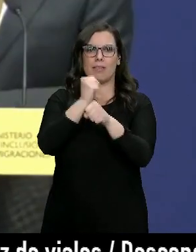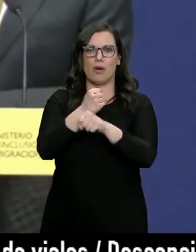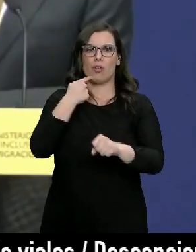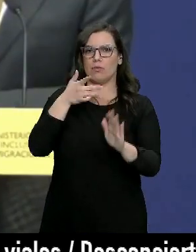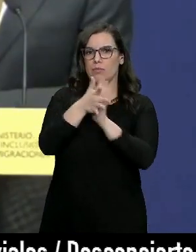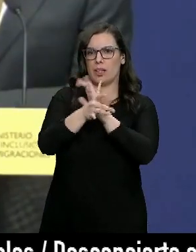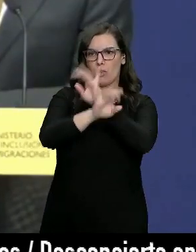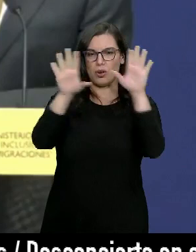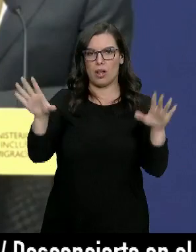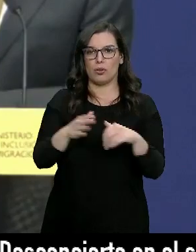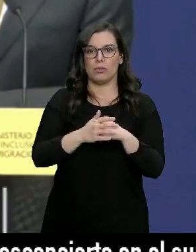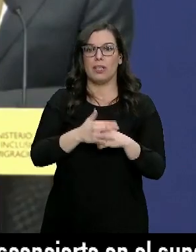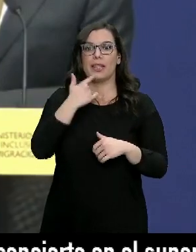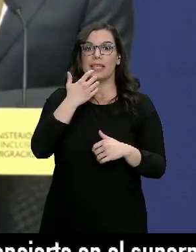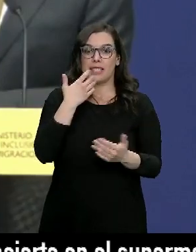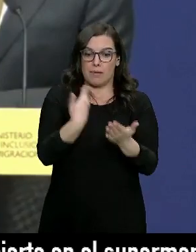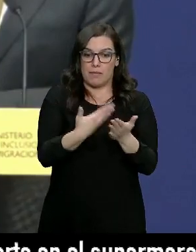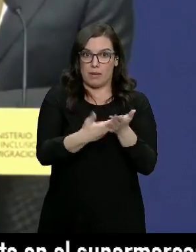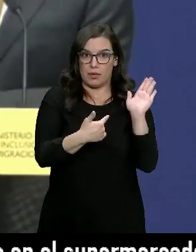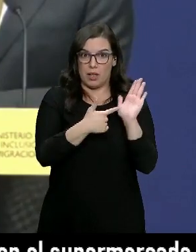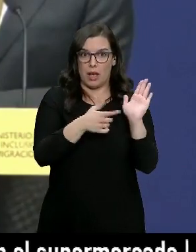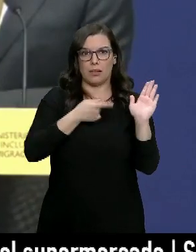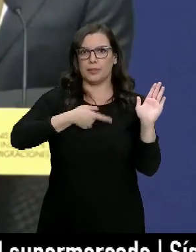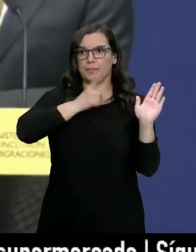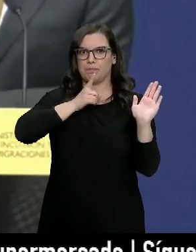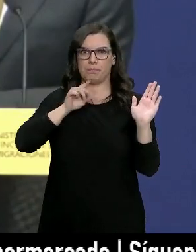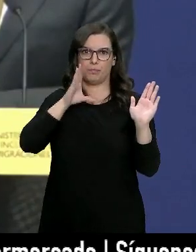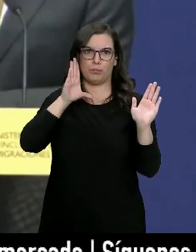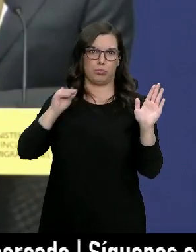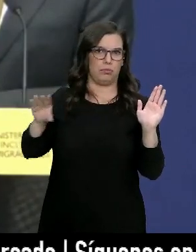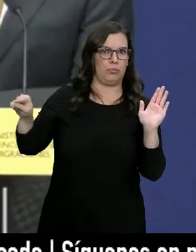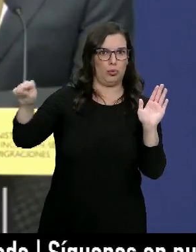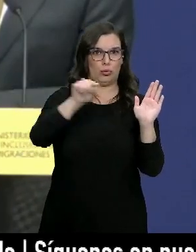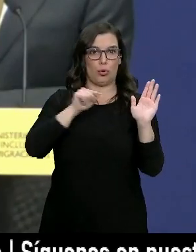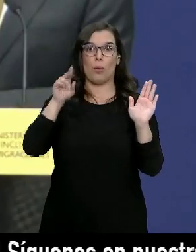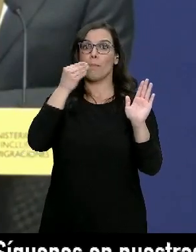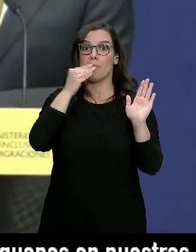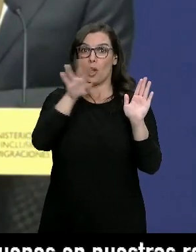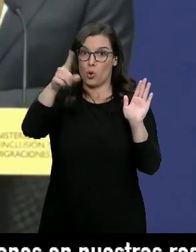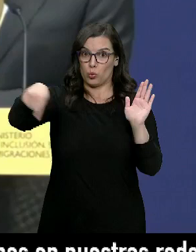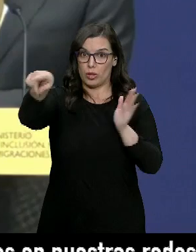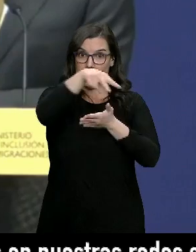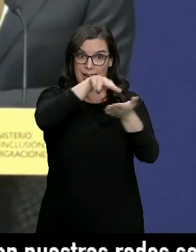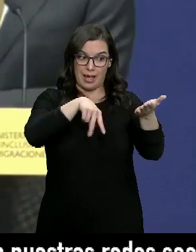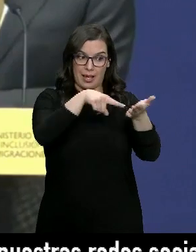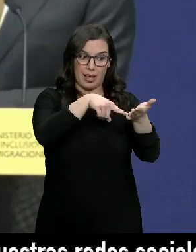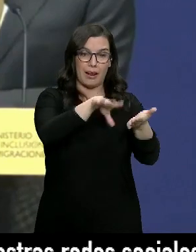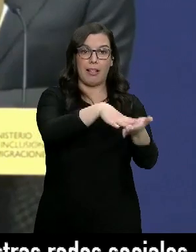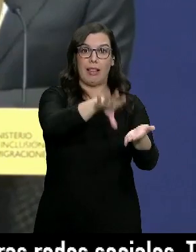Decimos en el derecho que donde hay papeles las barbas se callan. Yo creo que es mejor que ustedes lean el texto y cuando lo lean verán